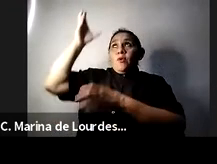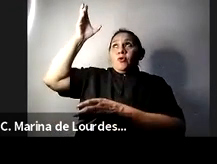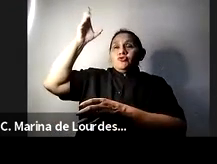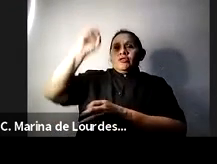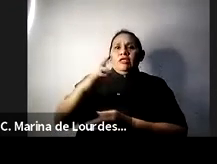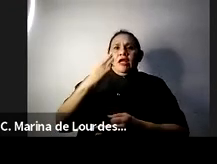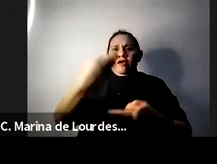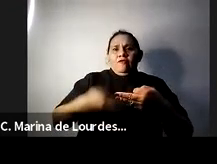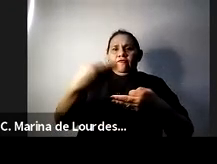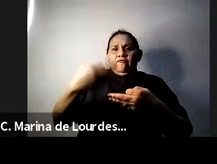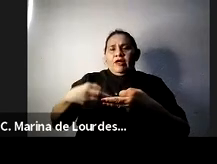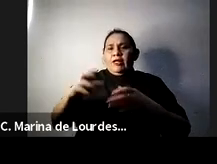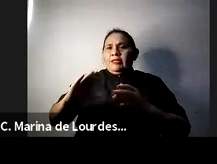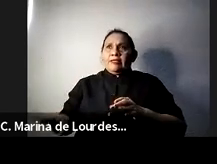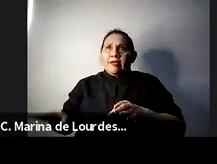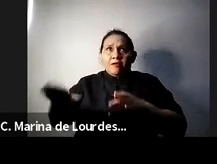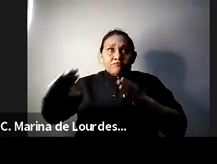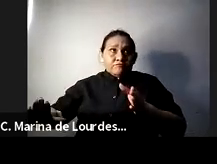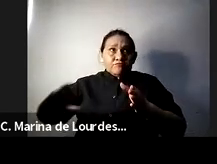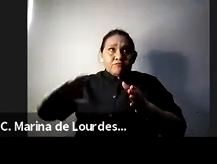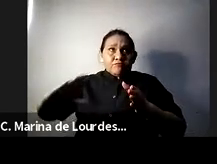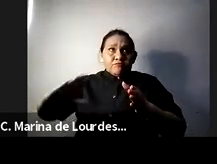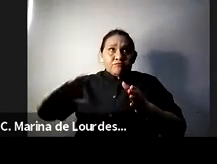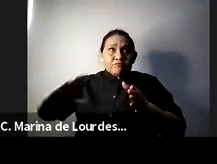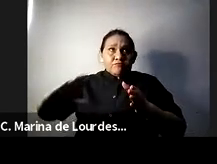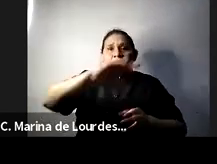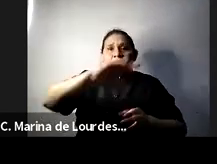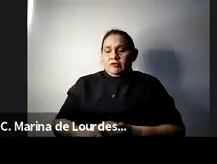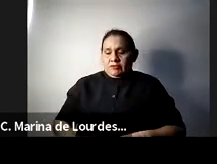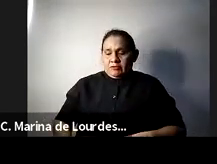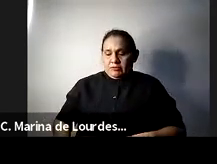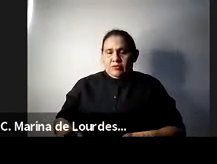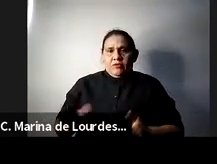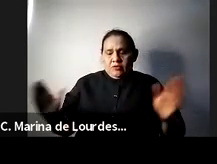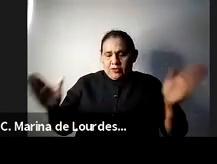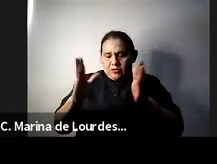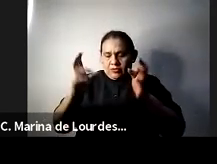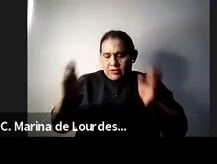rampas, lo angosto que están las banquetas. La siguiente.